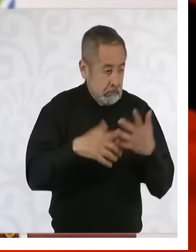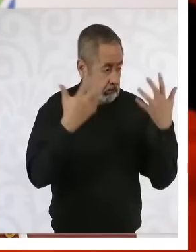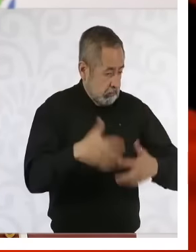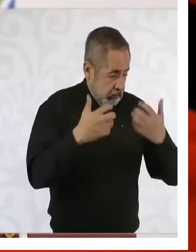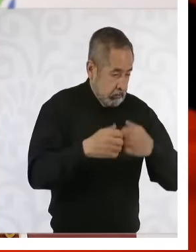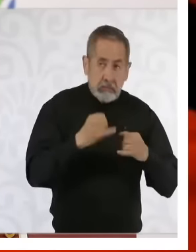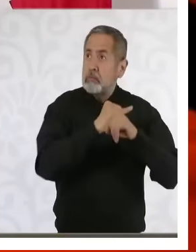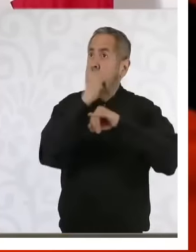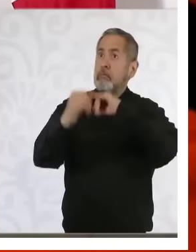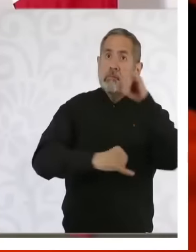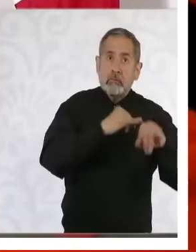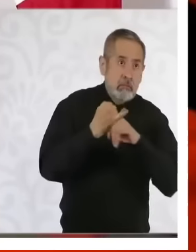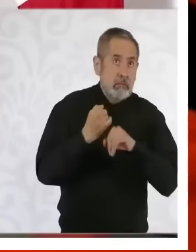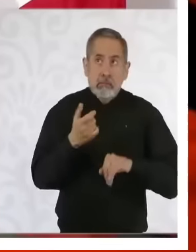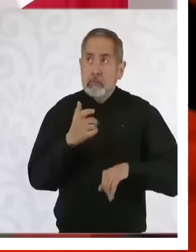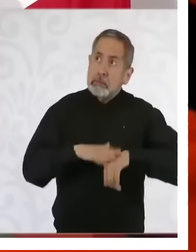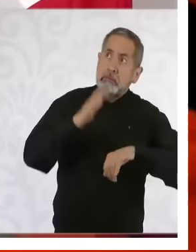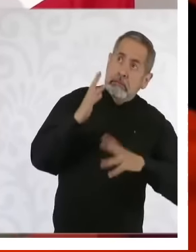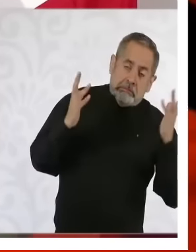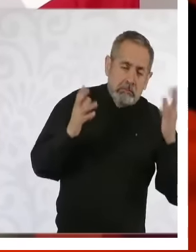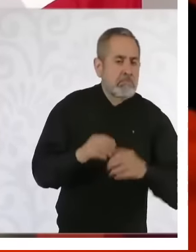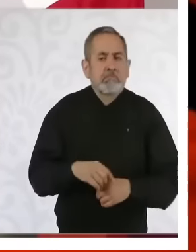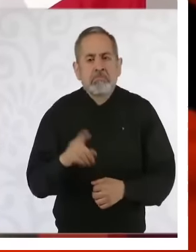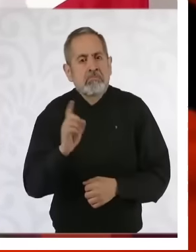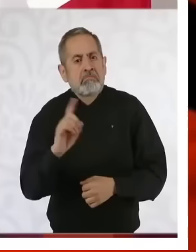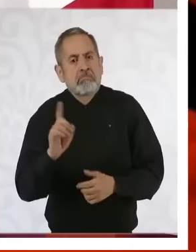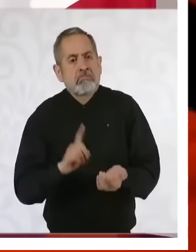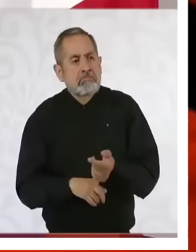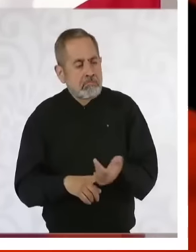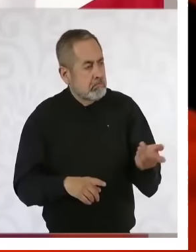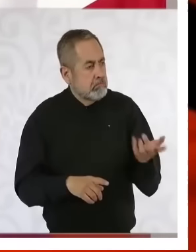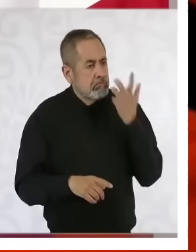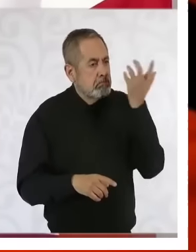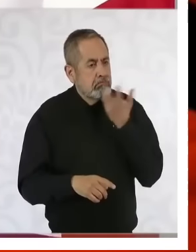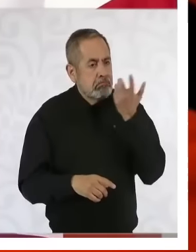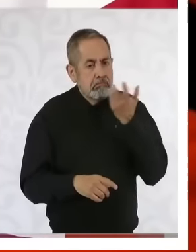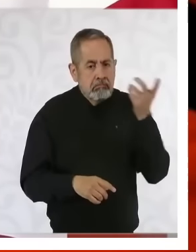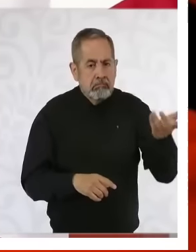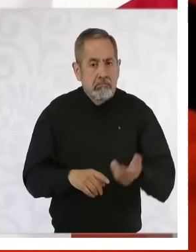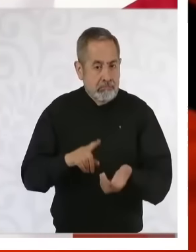precios internacionales. Además, se ajusta cada determinado tiempo. Pasa acá. Pero no, en el caso